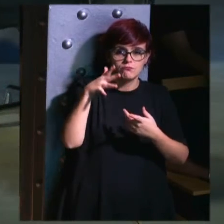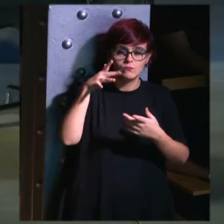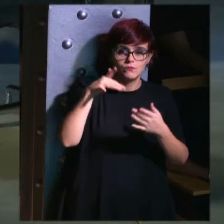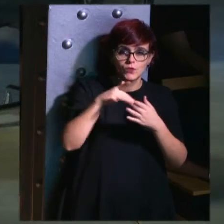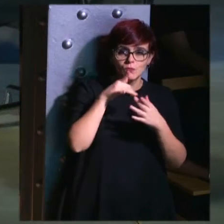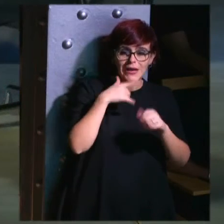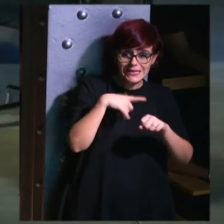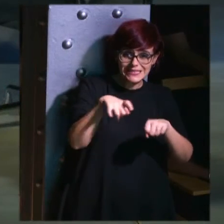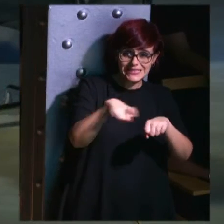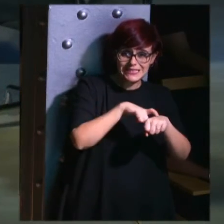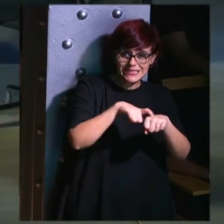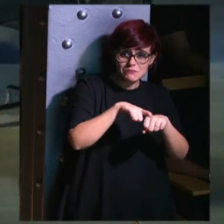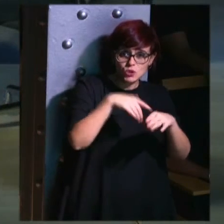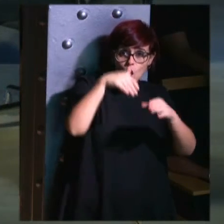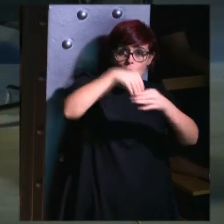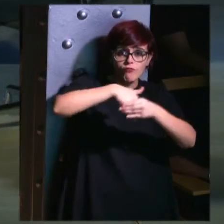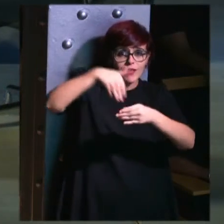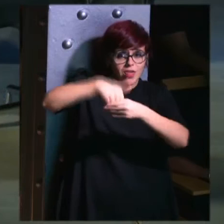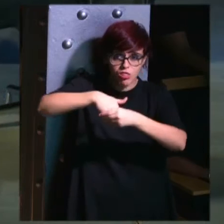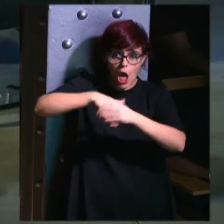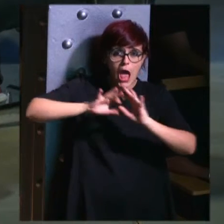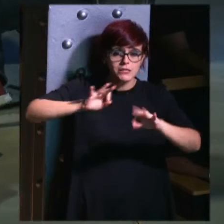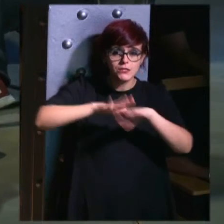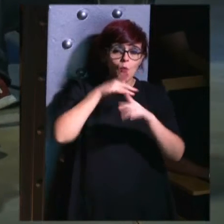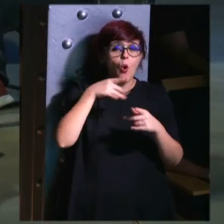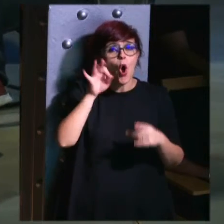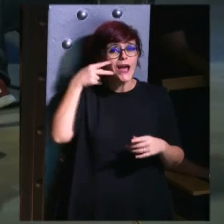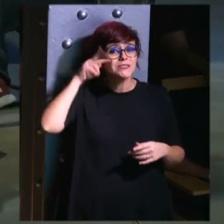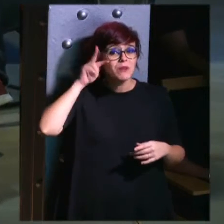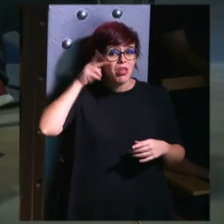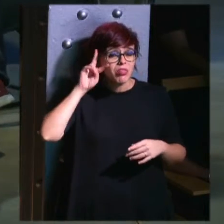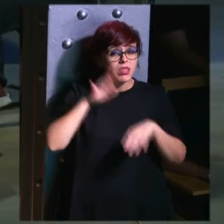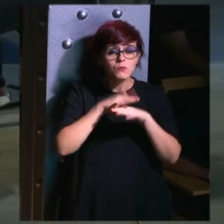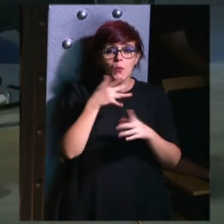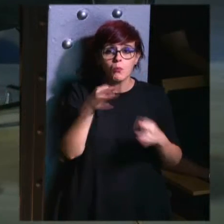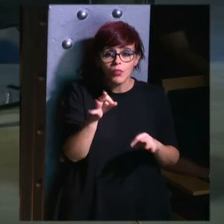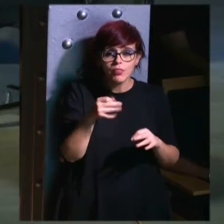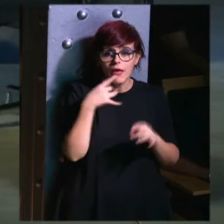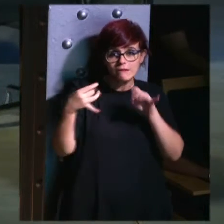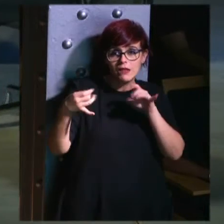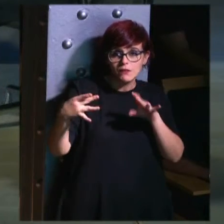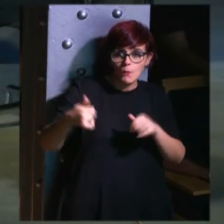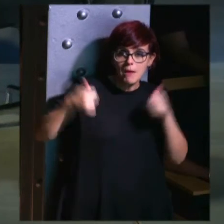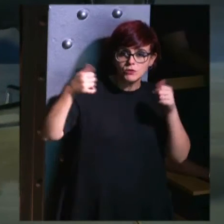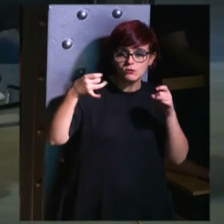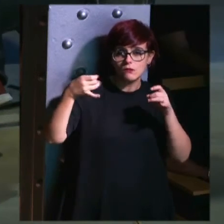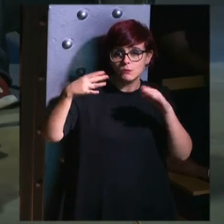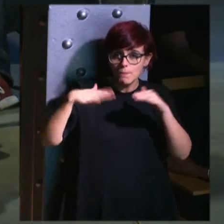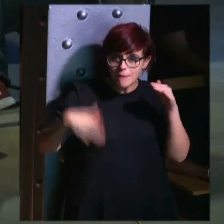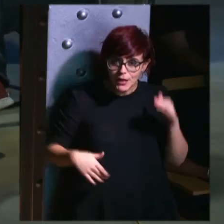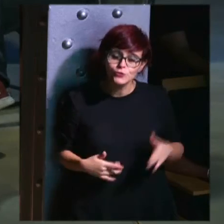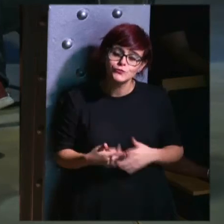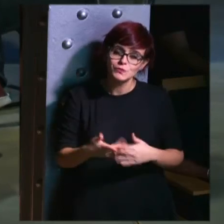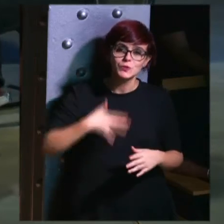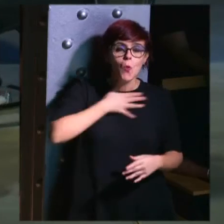los tipos de contenido y simplemente lo vamos a llamar pues, experiencias que tendrán un mayor o un menor nivel de interactividad. Pues es un